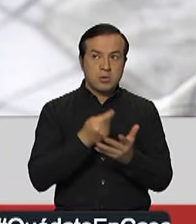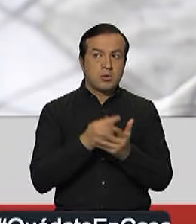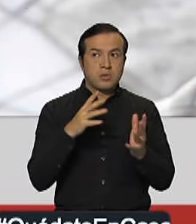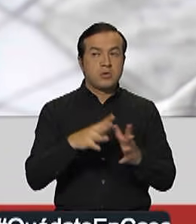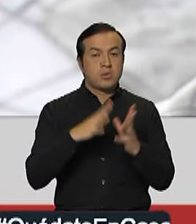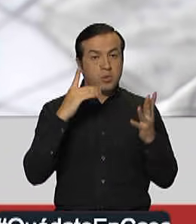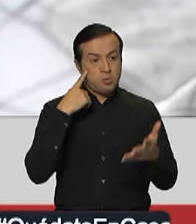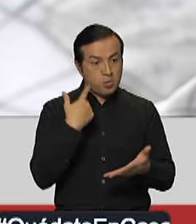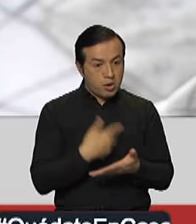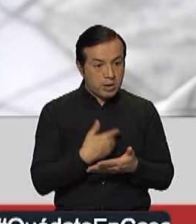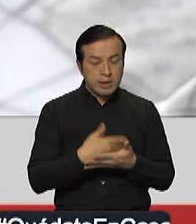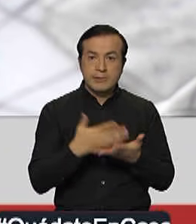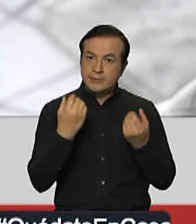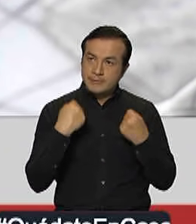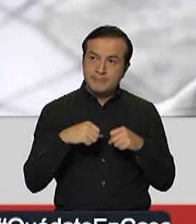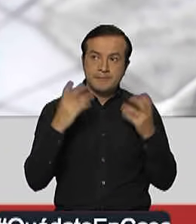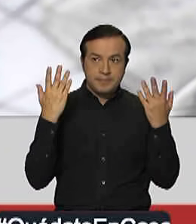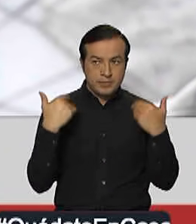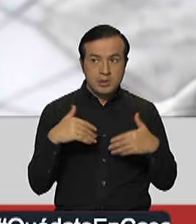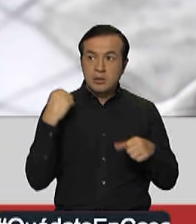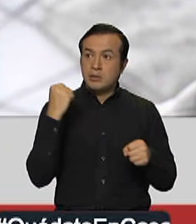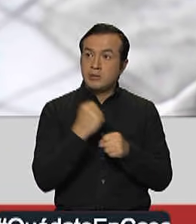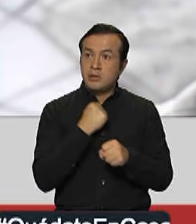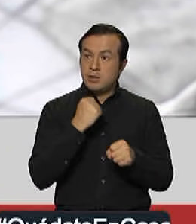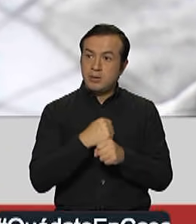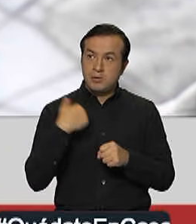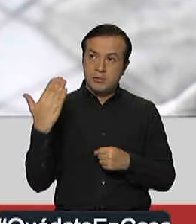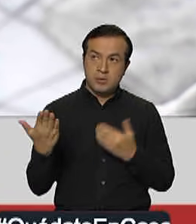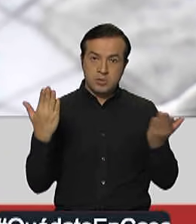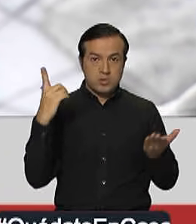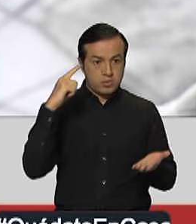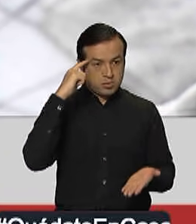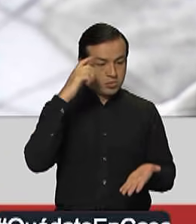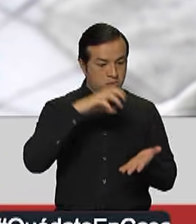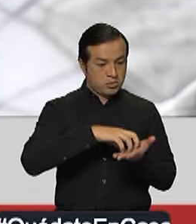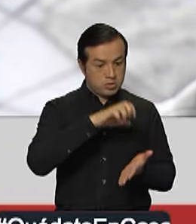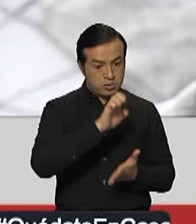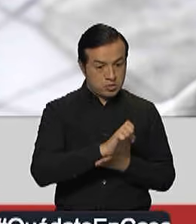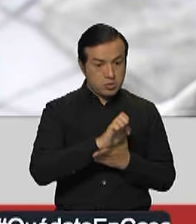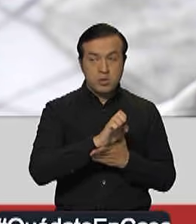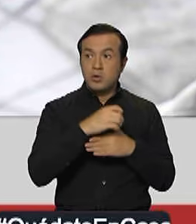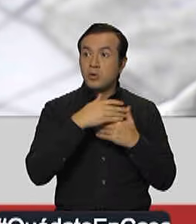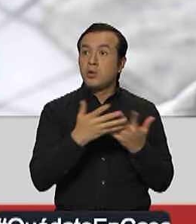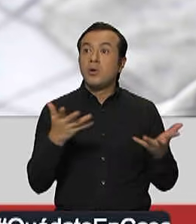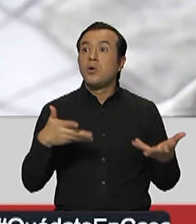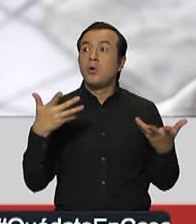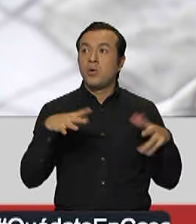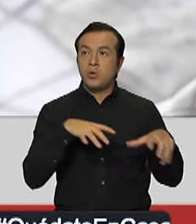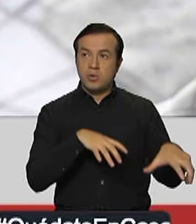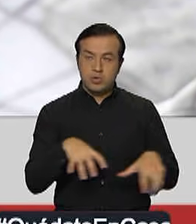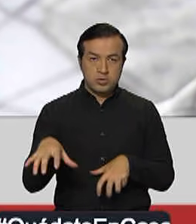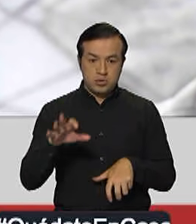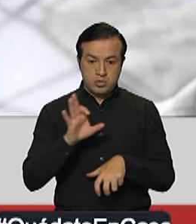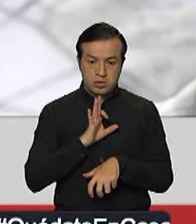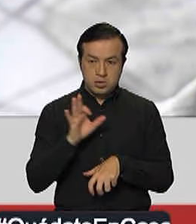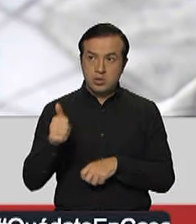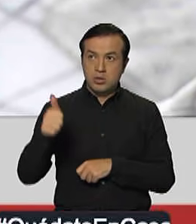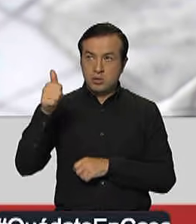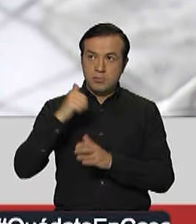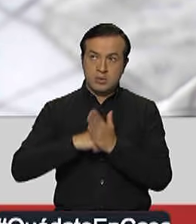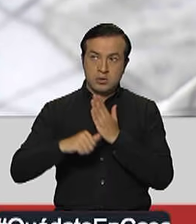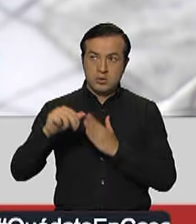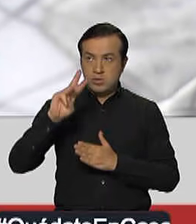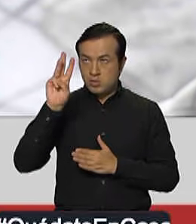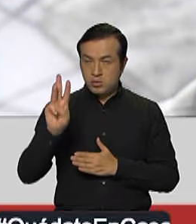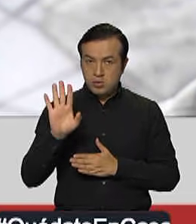de pruebas se pueda haber realizado. Es un trabajo conjunto del Estado ecuatoriano, en este caso bajo la coordinación técnica y el liderazgo del Ministerio de Salud